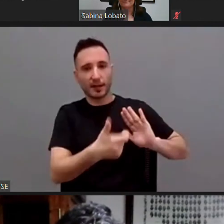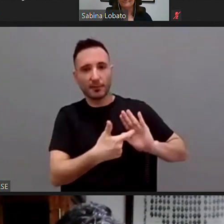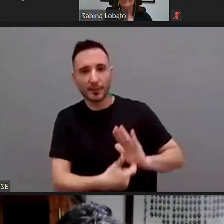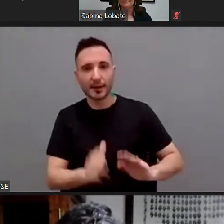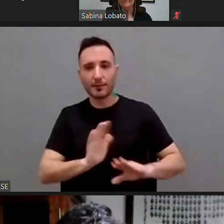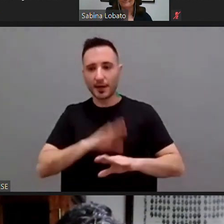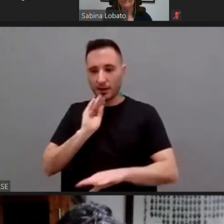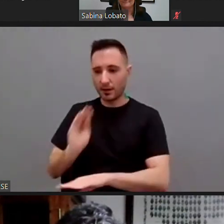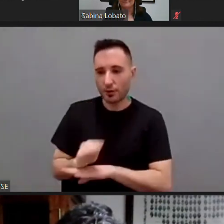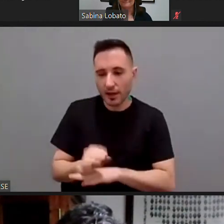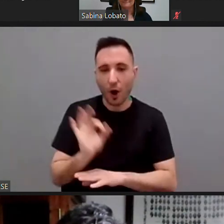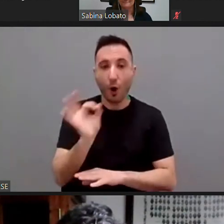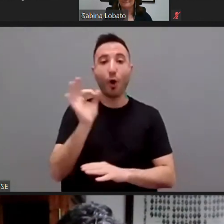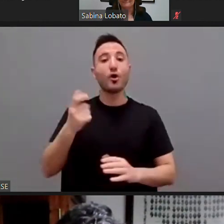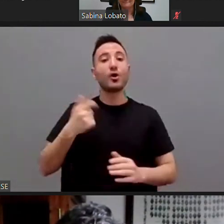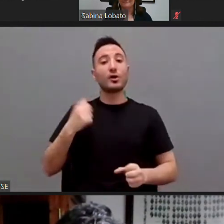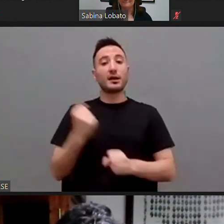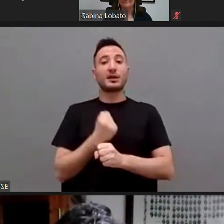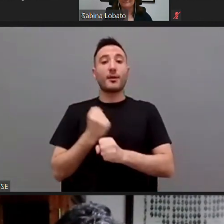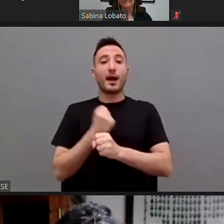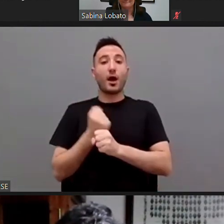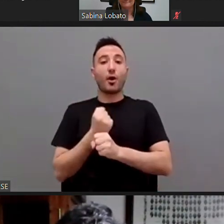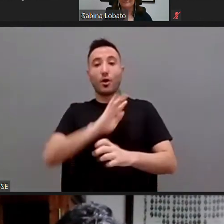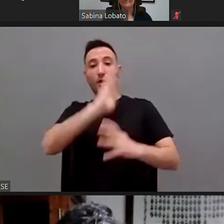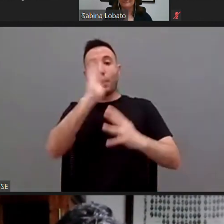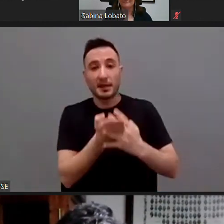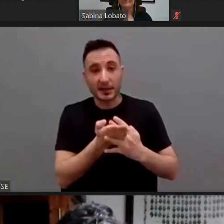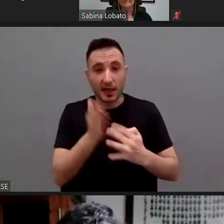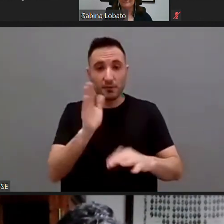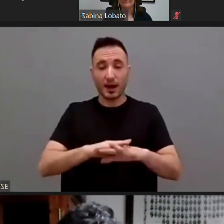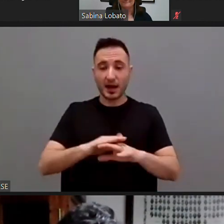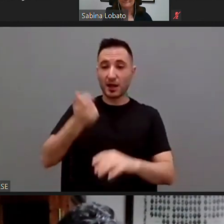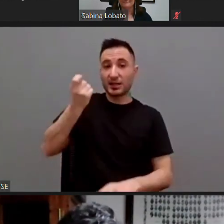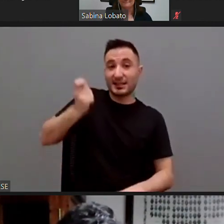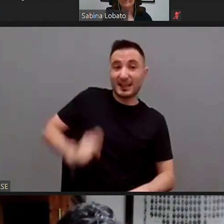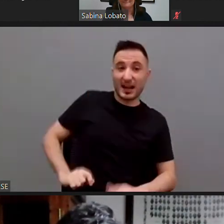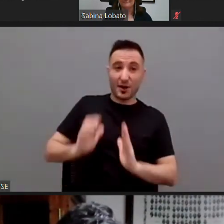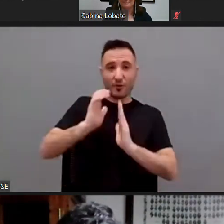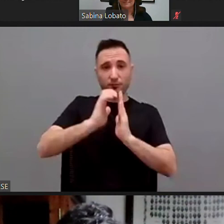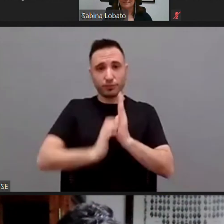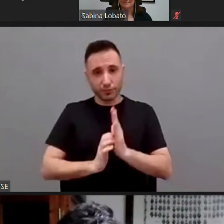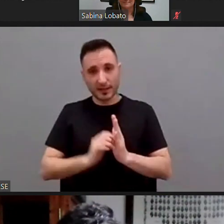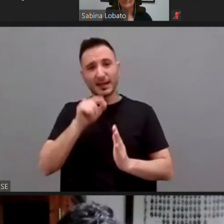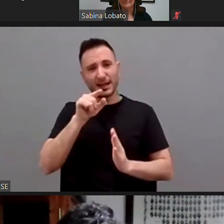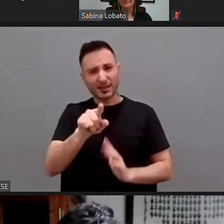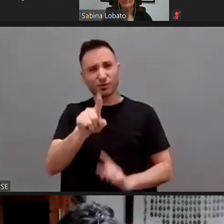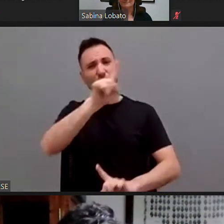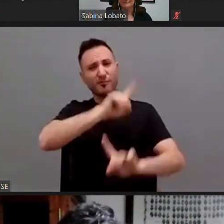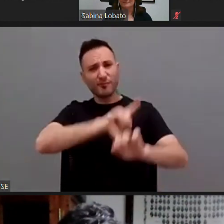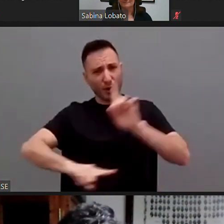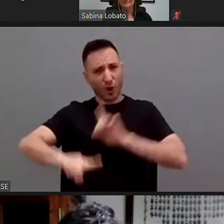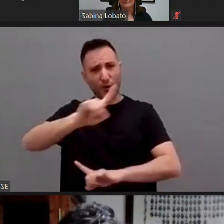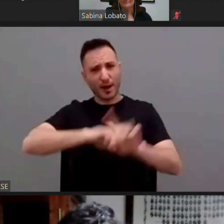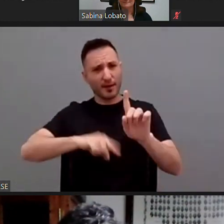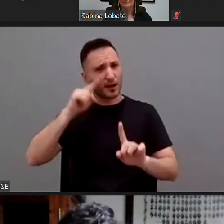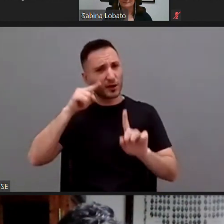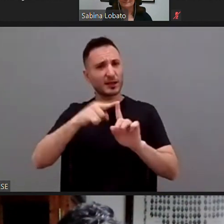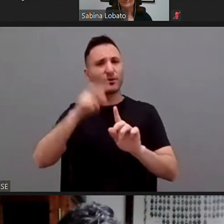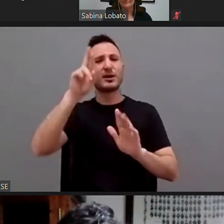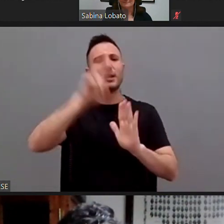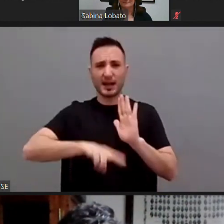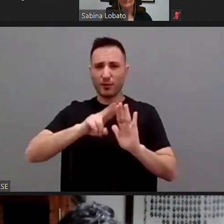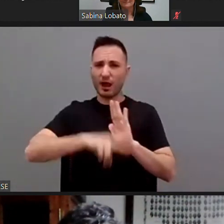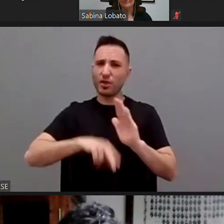del sueldo o realmente renunciando muchísimas mujeres madres. O sea, es un gran problema el que no haya una regulación con